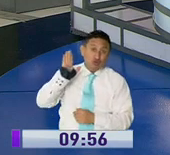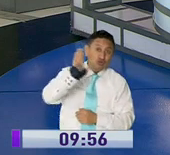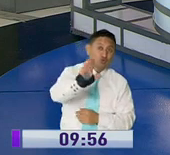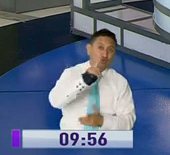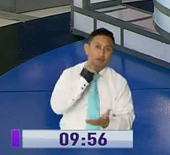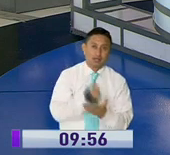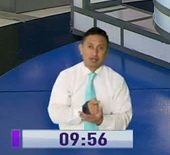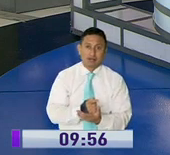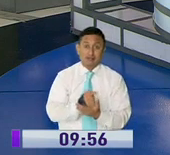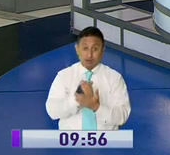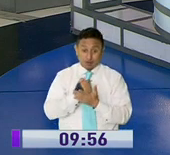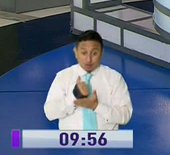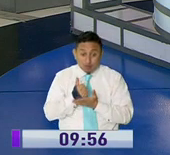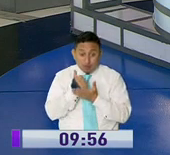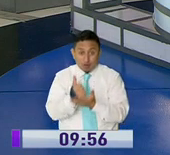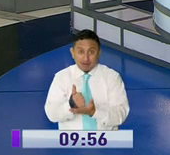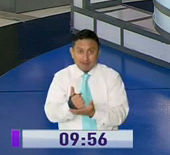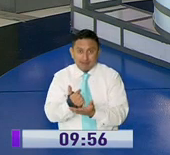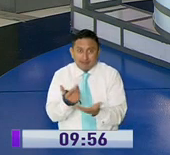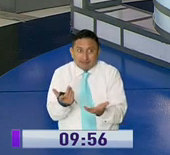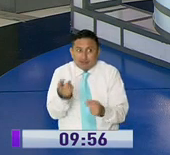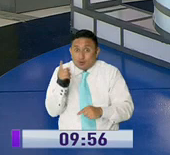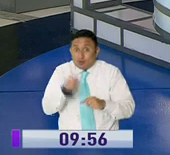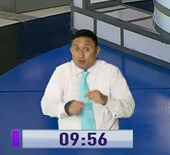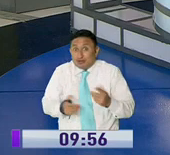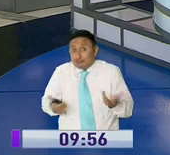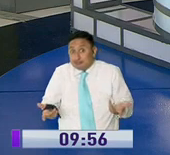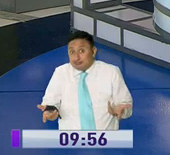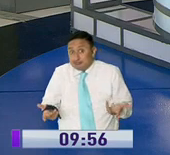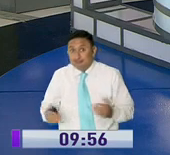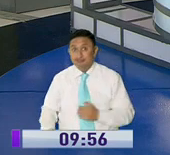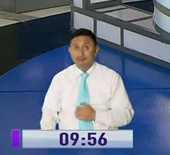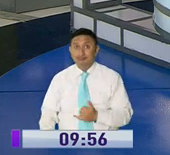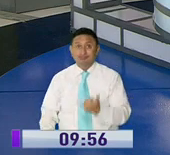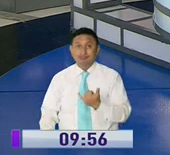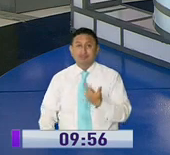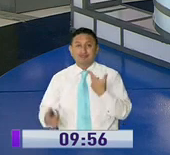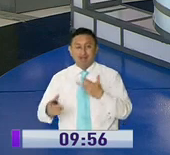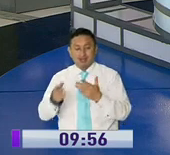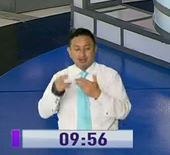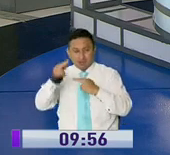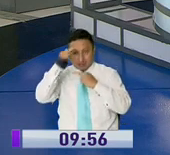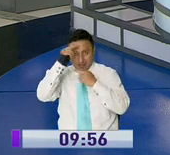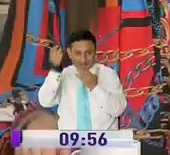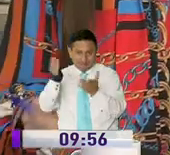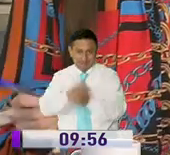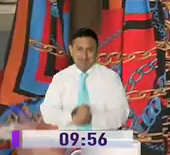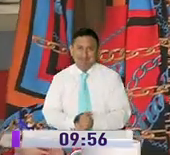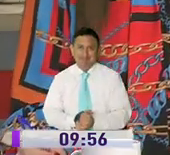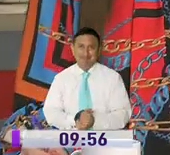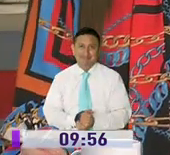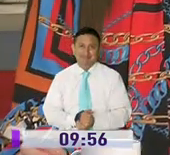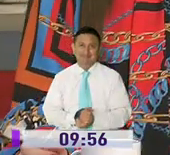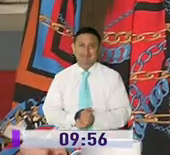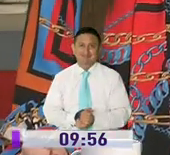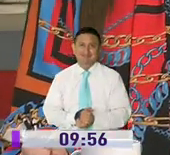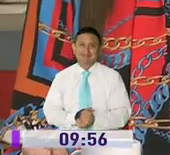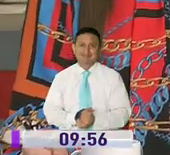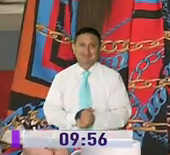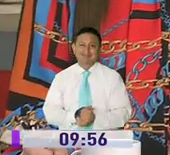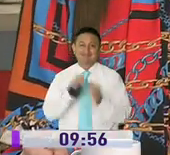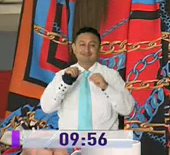pero nosotros no podemos hacer más allá de eso. Bueno, ahora sí. Ahora vamos sí, con ya. Vamos. Les contamos que la